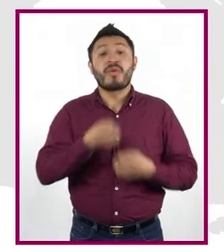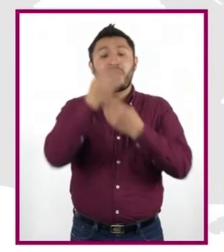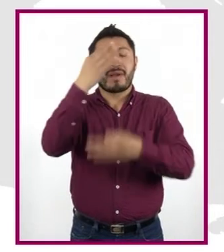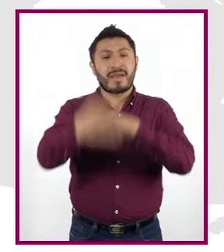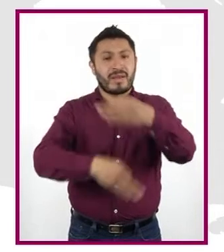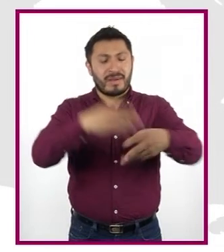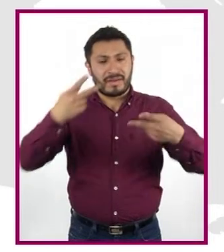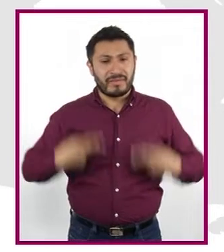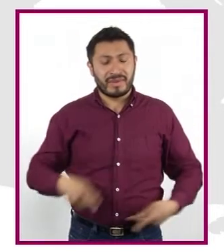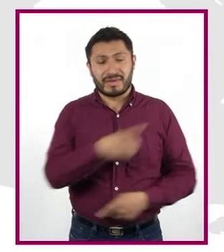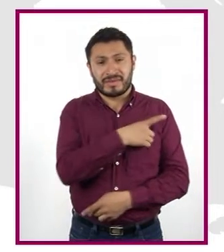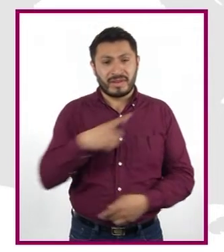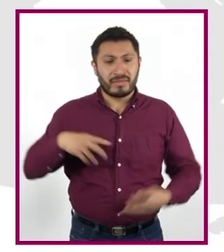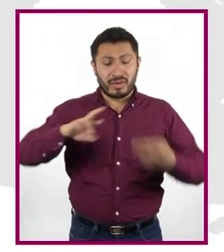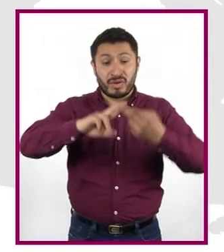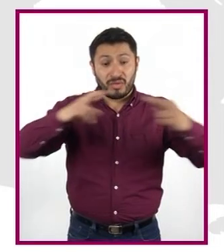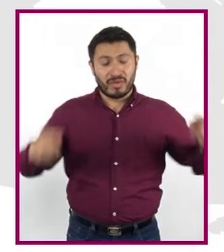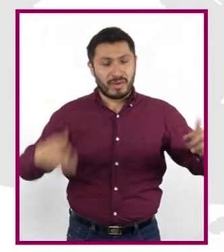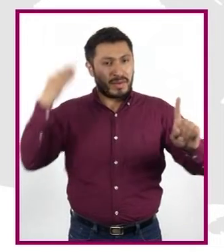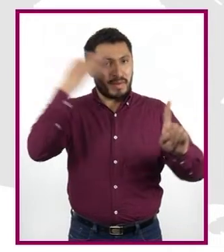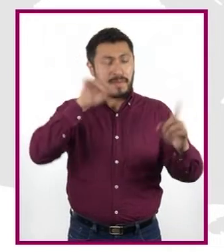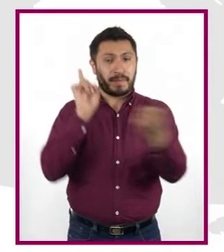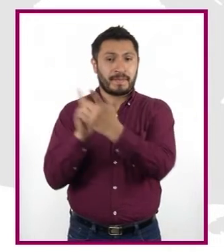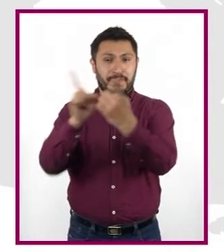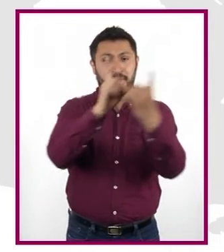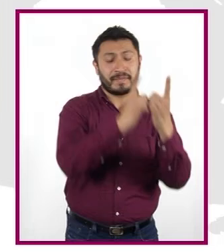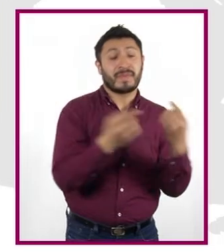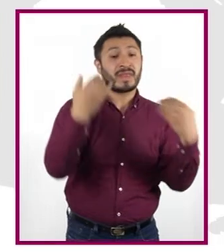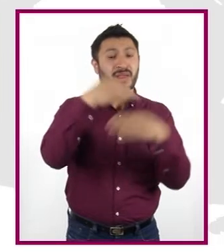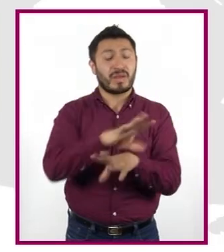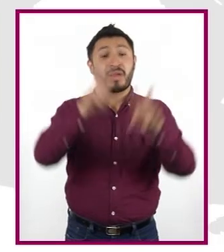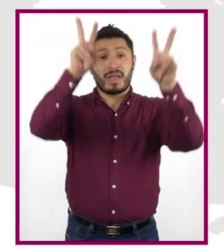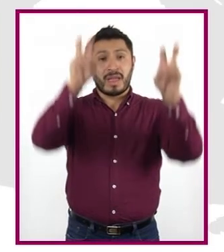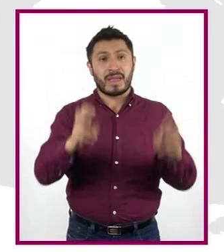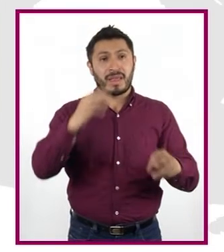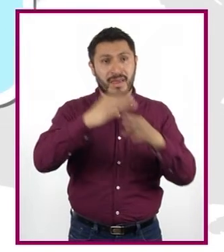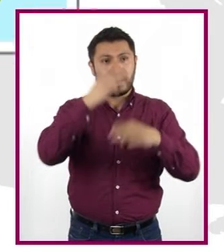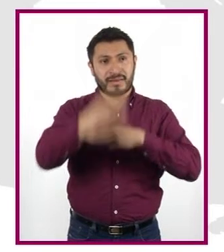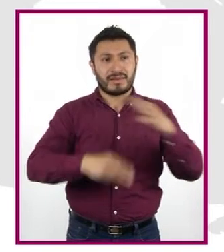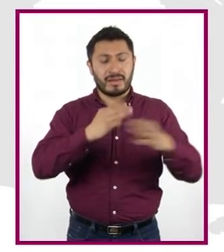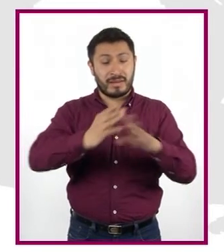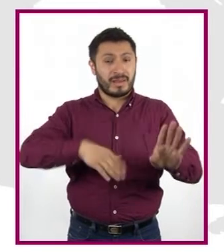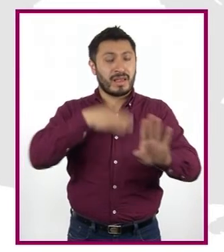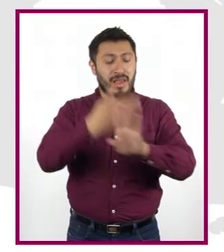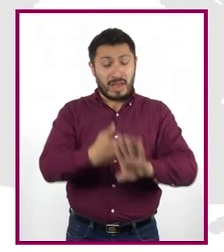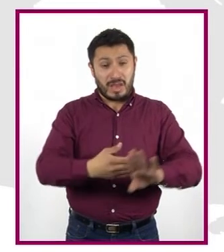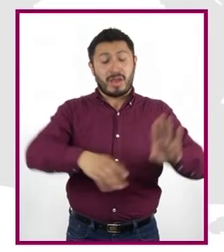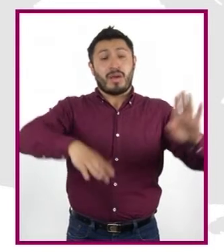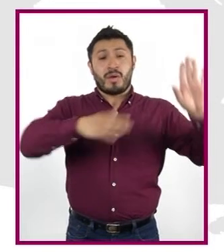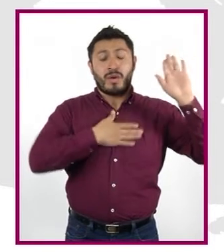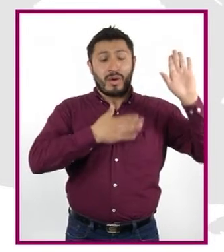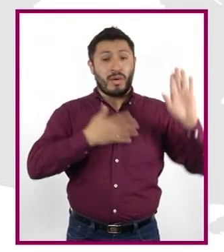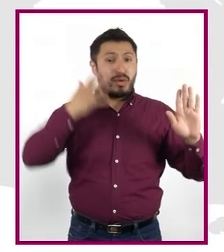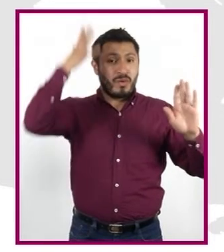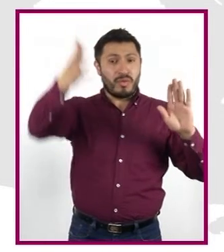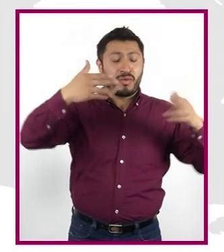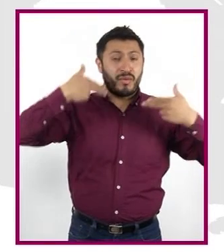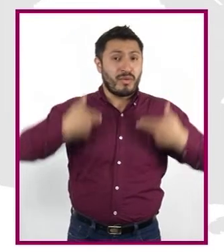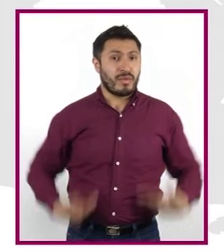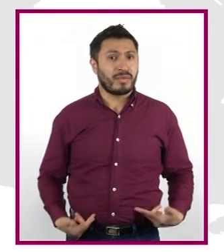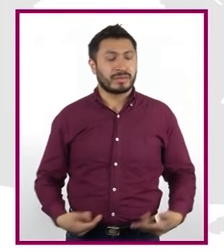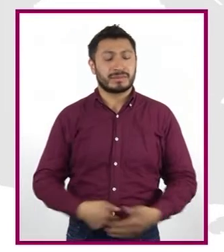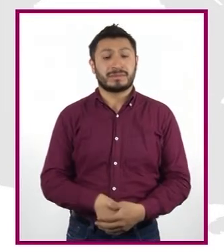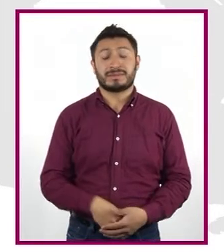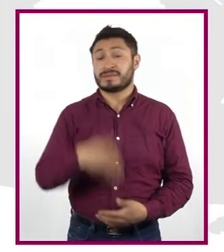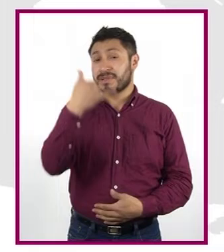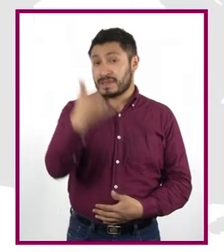ciudadanos debemos relacionarnos directamente con los temas globales que afectan y comprometen el futuro de la humanidad.